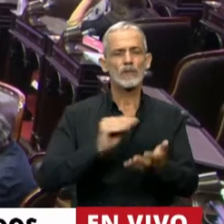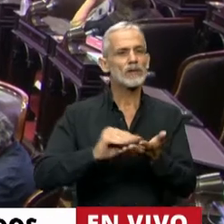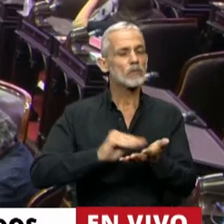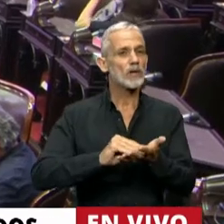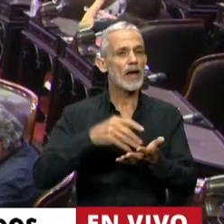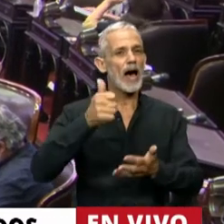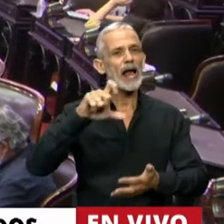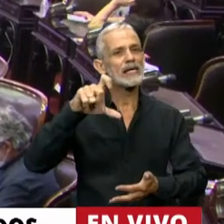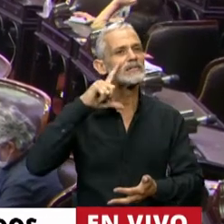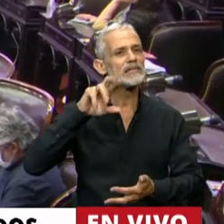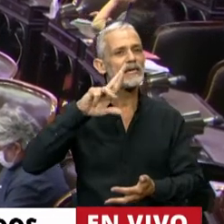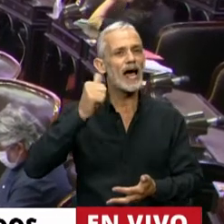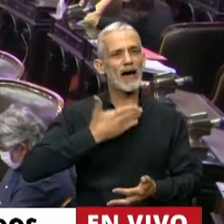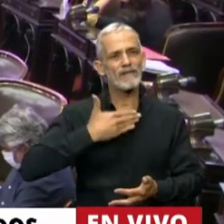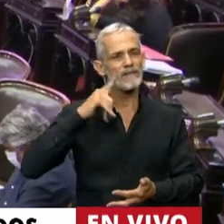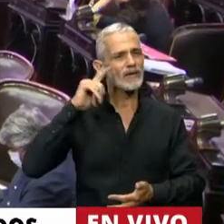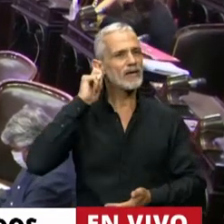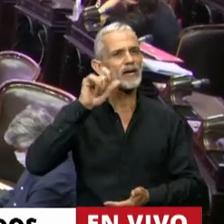Diputada Alcira Figueroa.